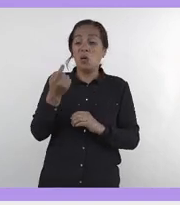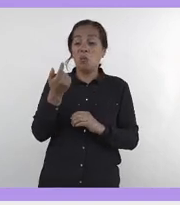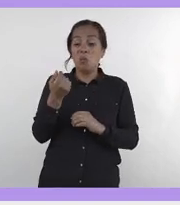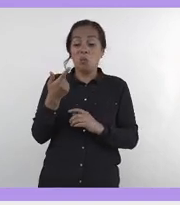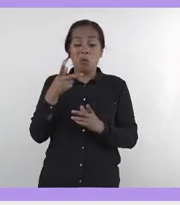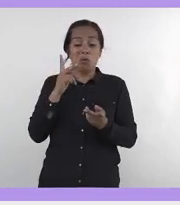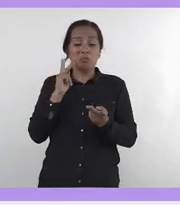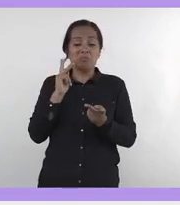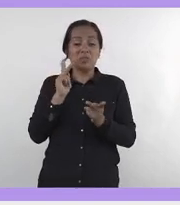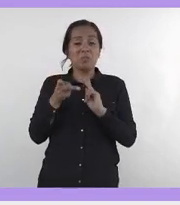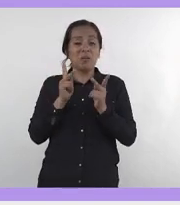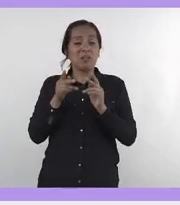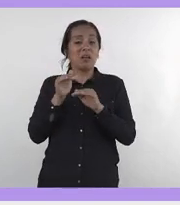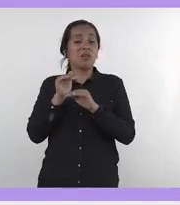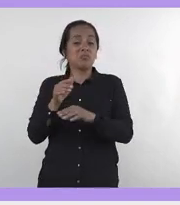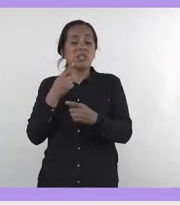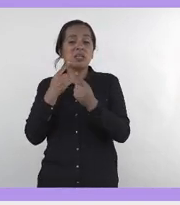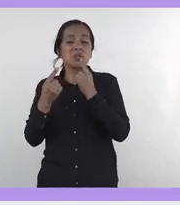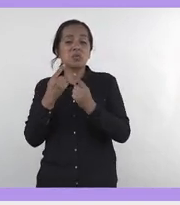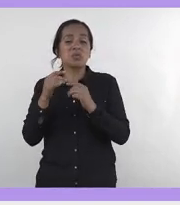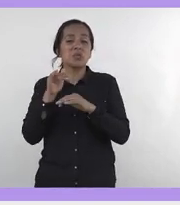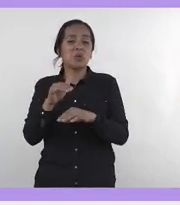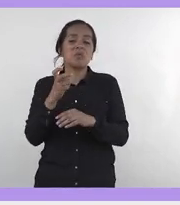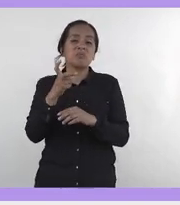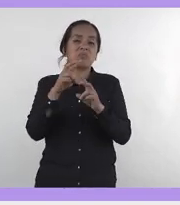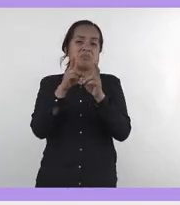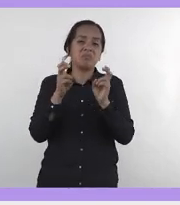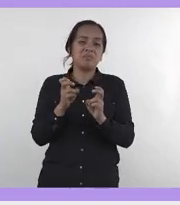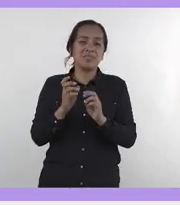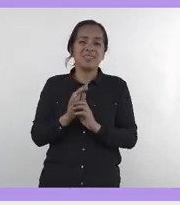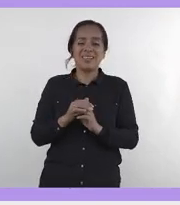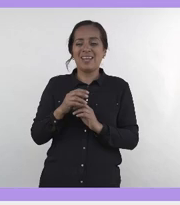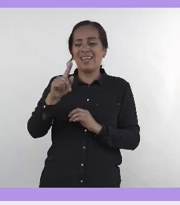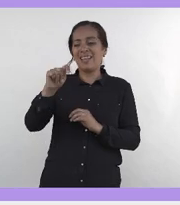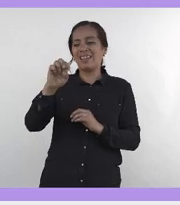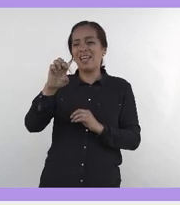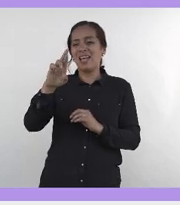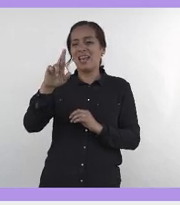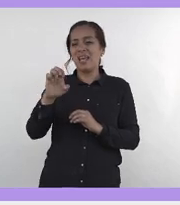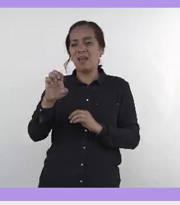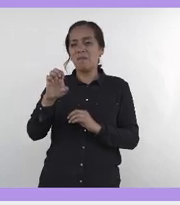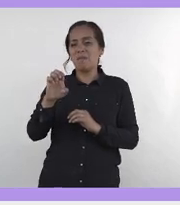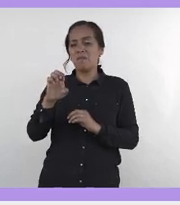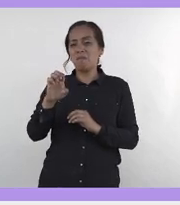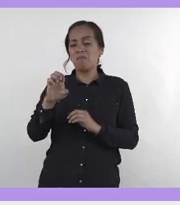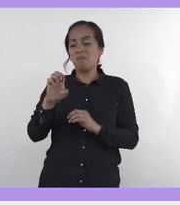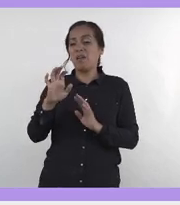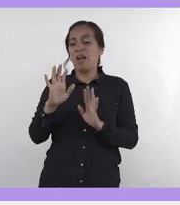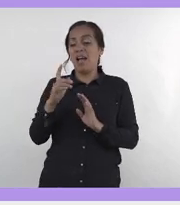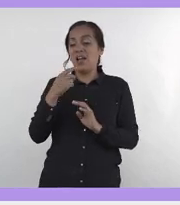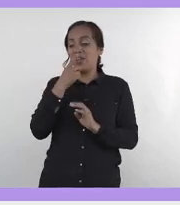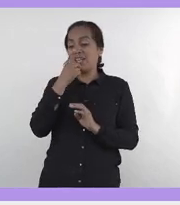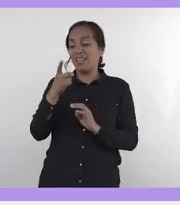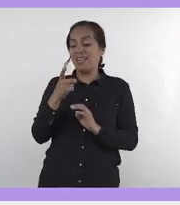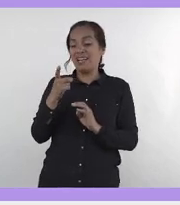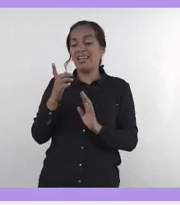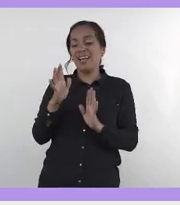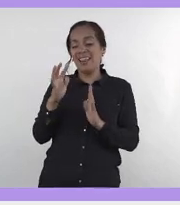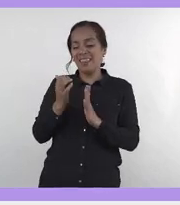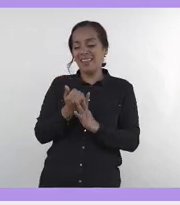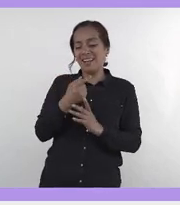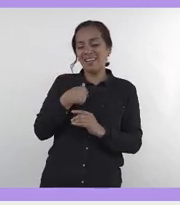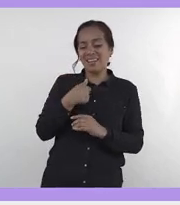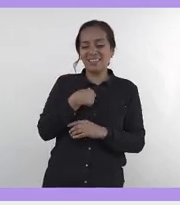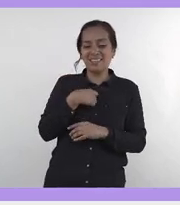que que sí es muy importante porque si ya yo te digo Tere ya ya te gané de entrada no Y si te digo Teresita